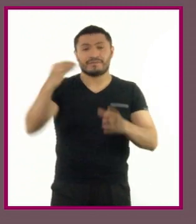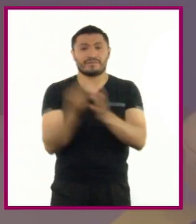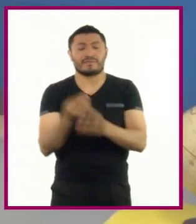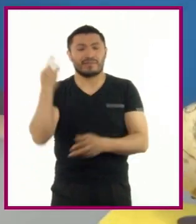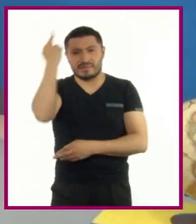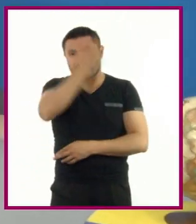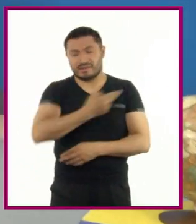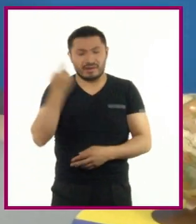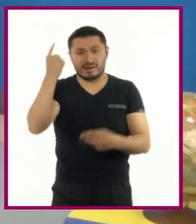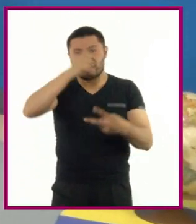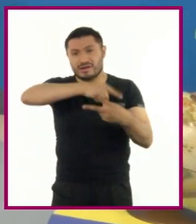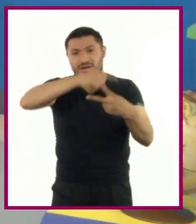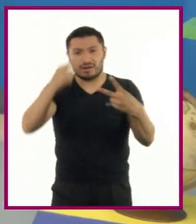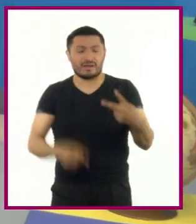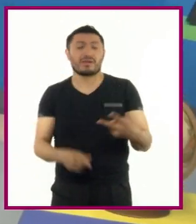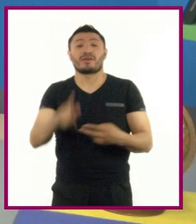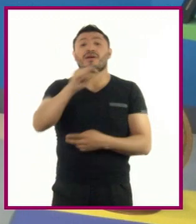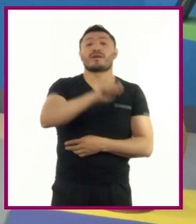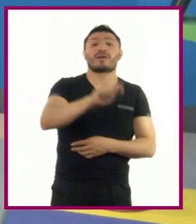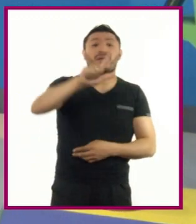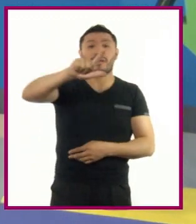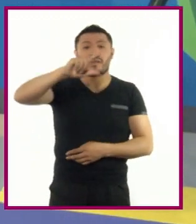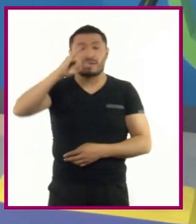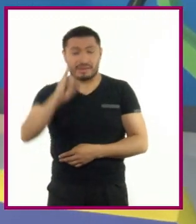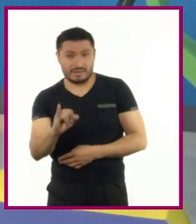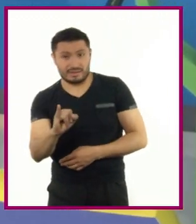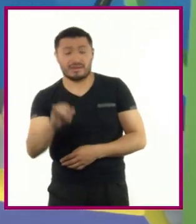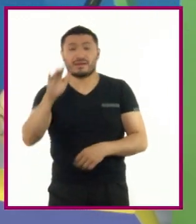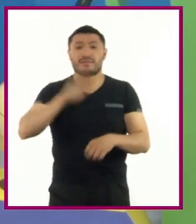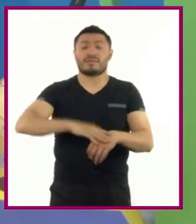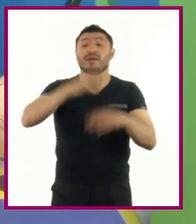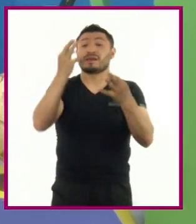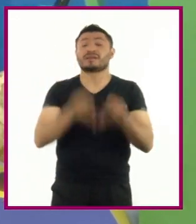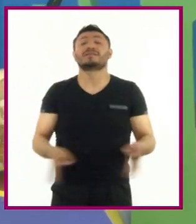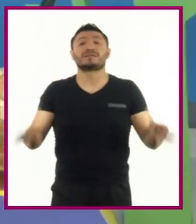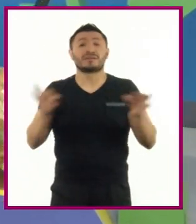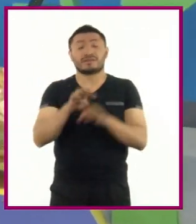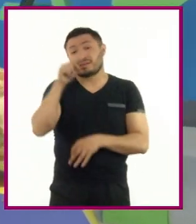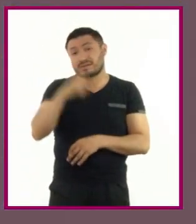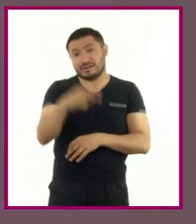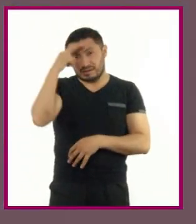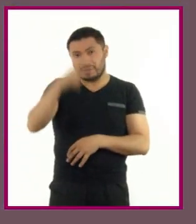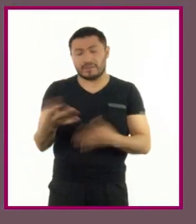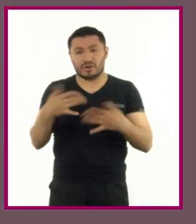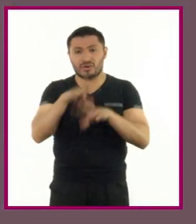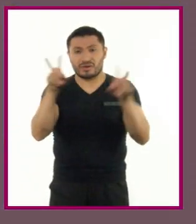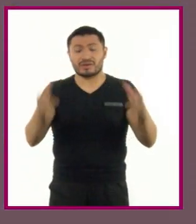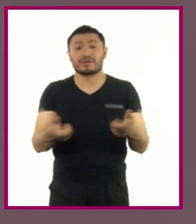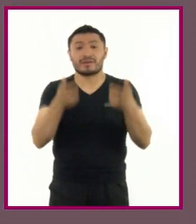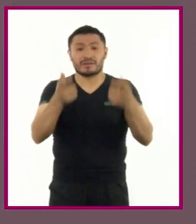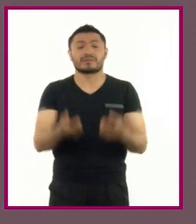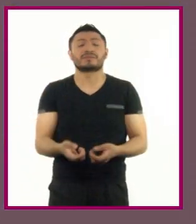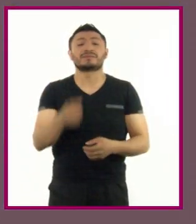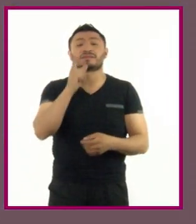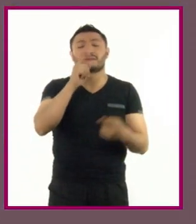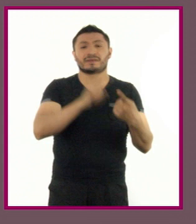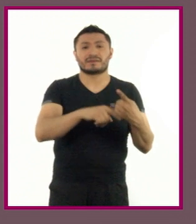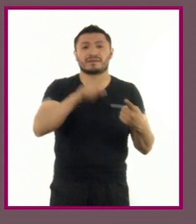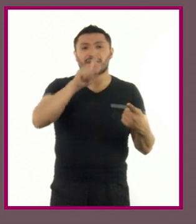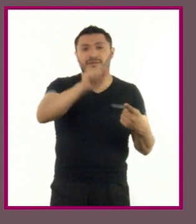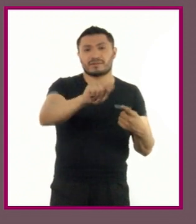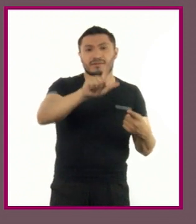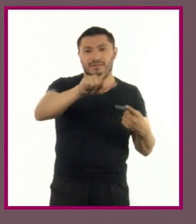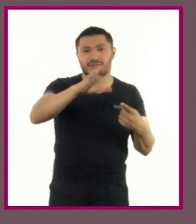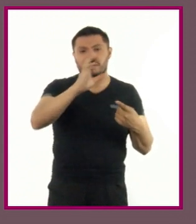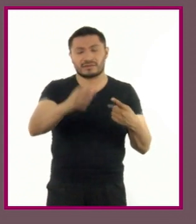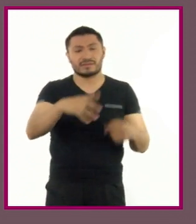estudiaremos dos de los tratados internacionales más importantes para nuestro país en materia económica. Me refiero al Tratado de Libre Comercio